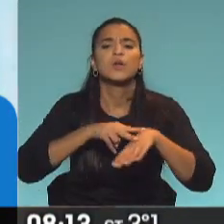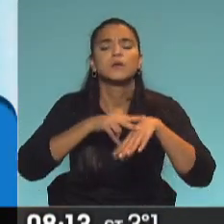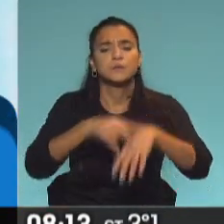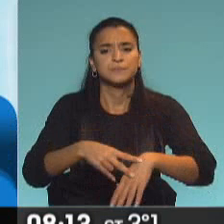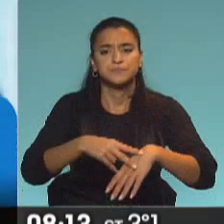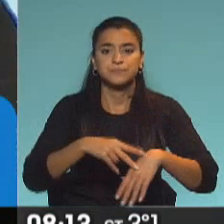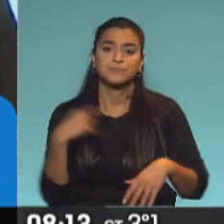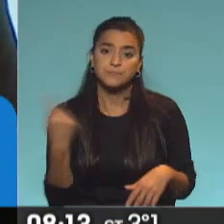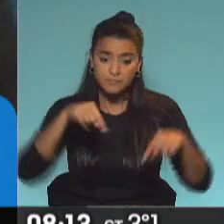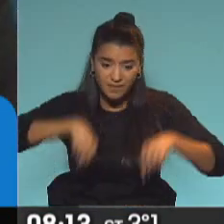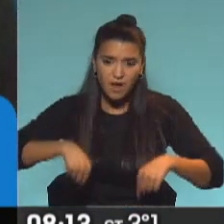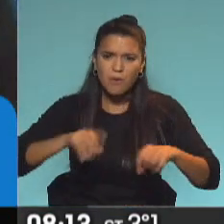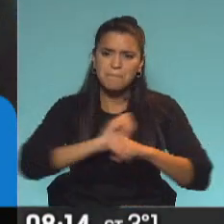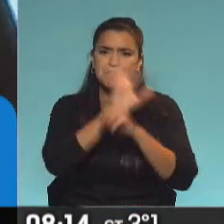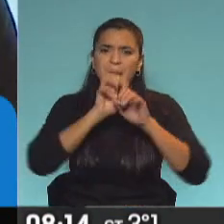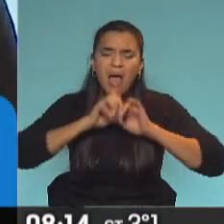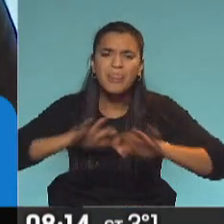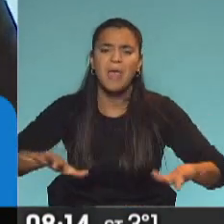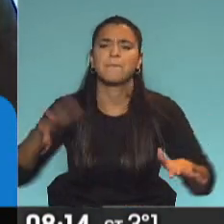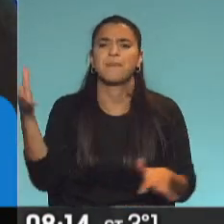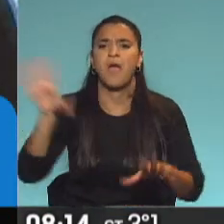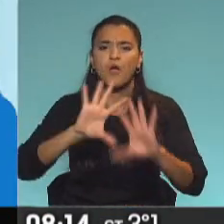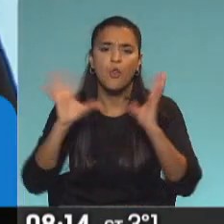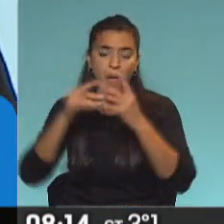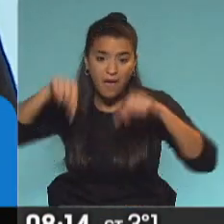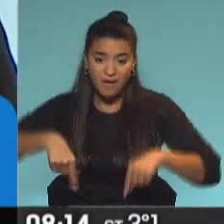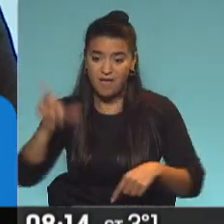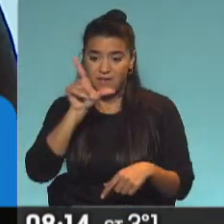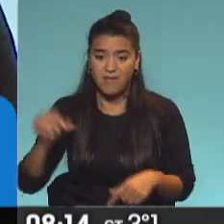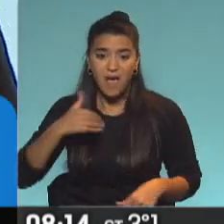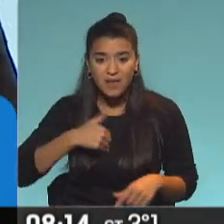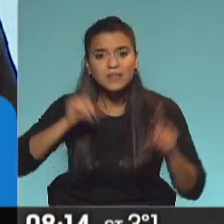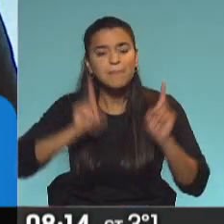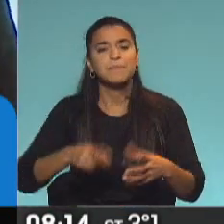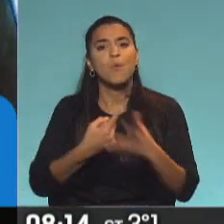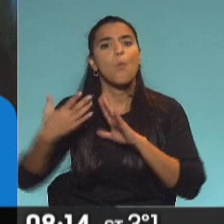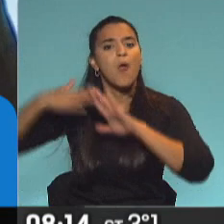Recordemos, estamos atravesando una pandemia a nivel global y aquí en la República Argentina también con una